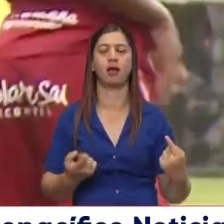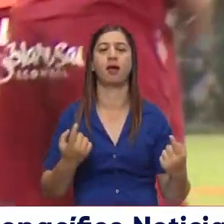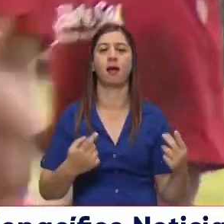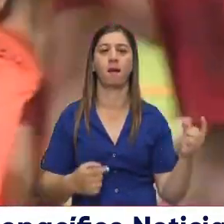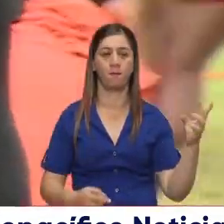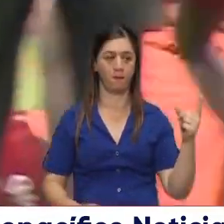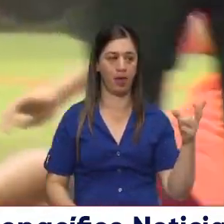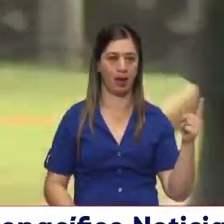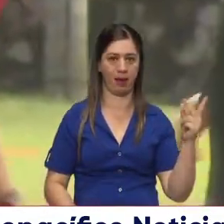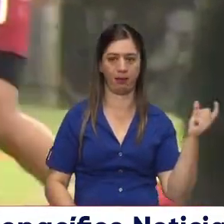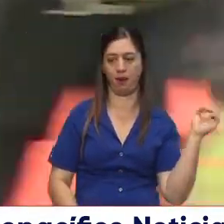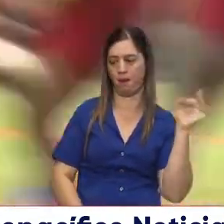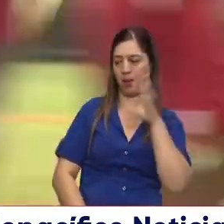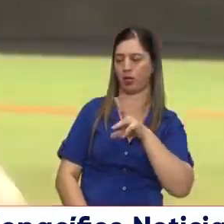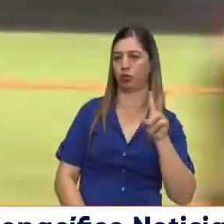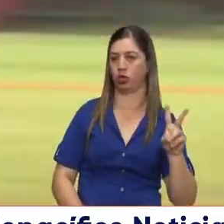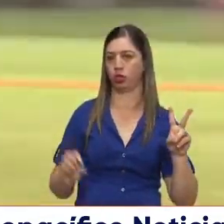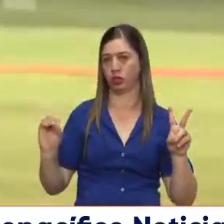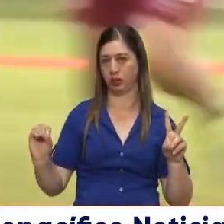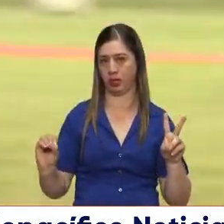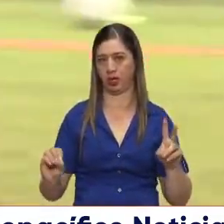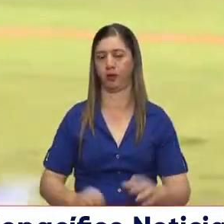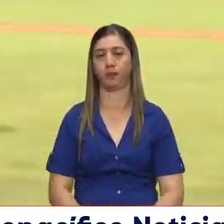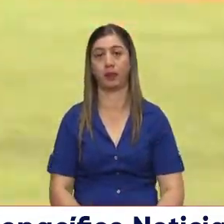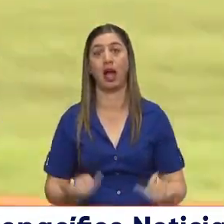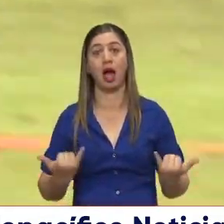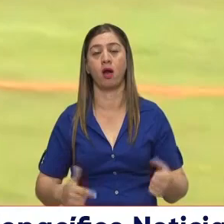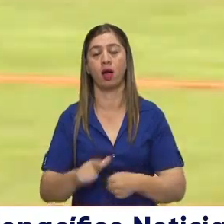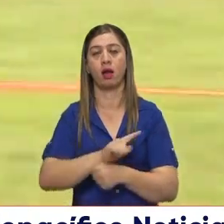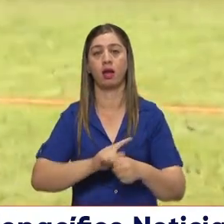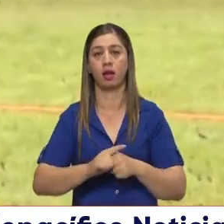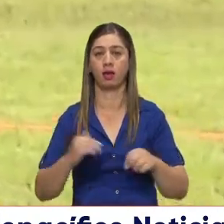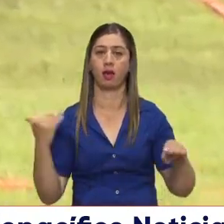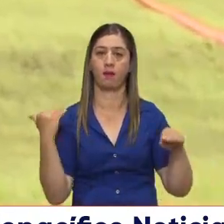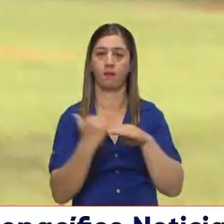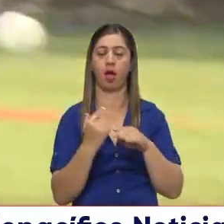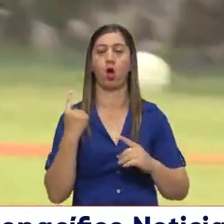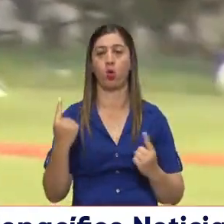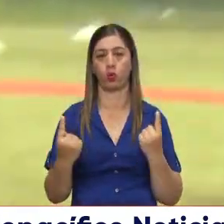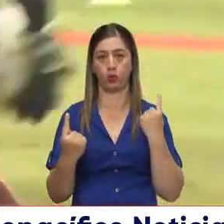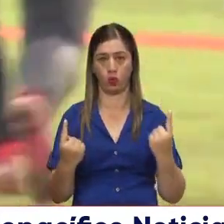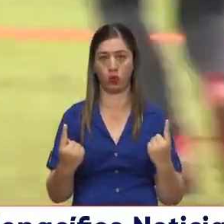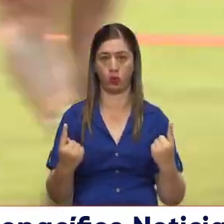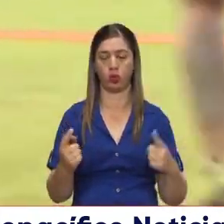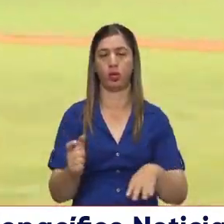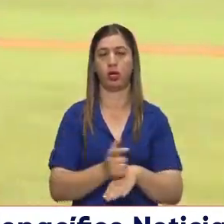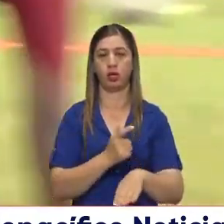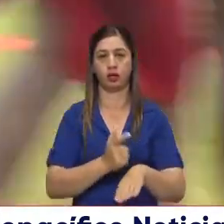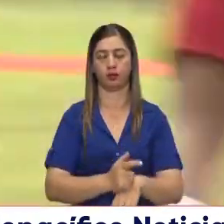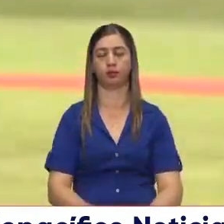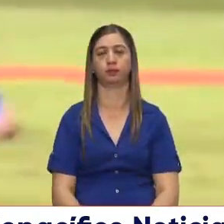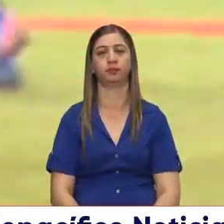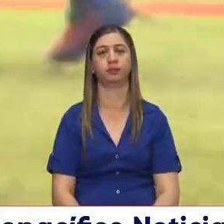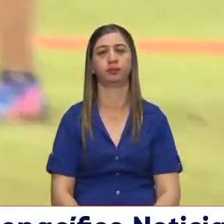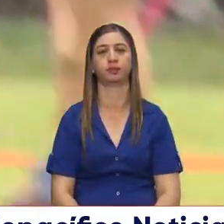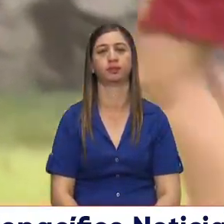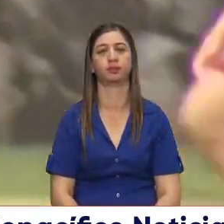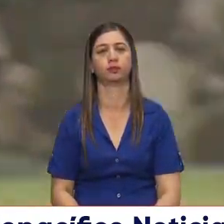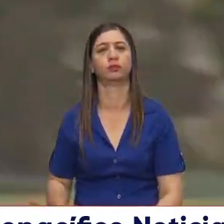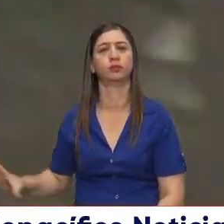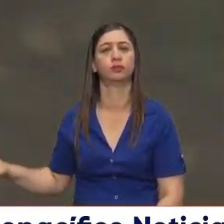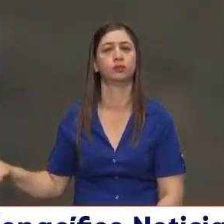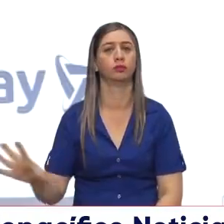Pereira de local, 2-0. El último fue en la liga actual con un empate 1-1 en el Hernán Ramírez Villegas. Todas estamos